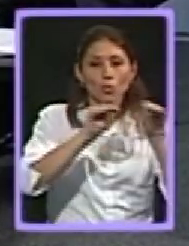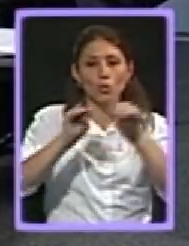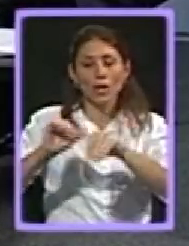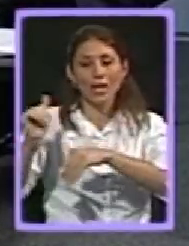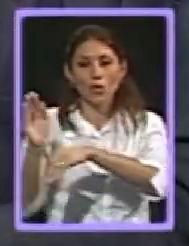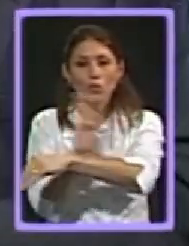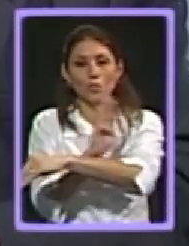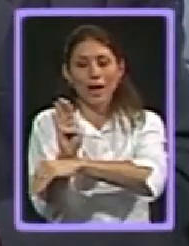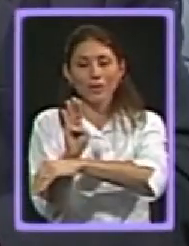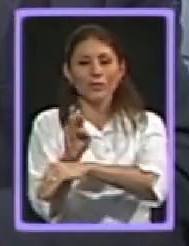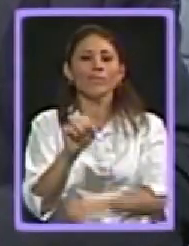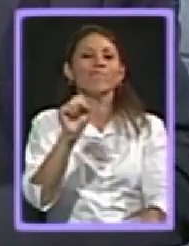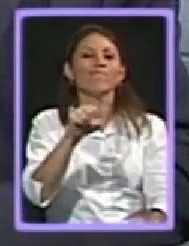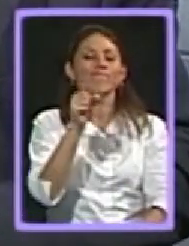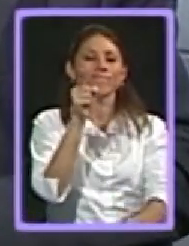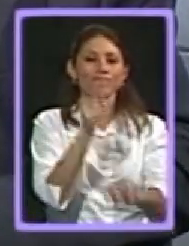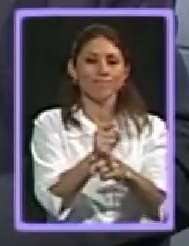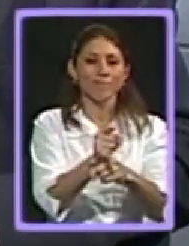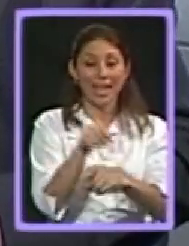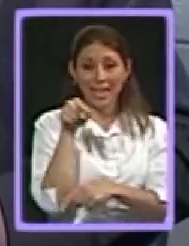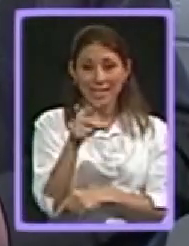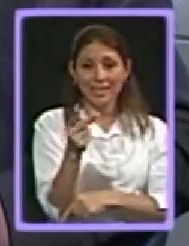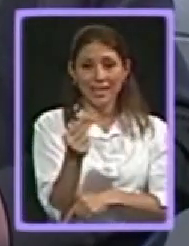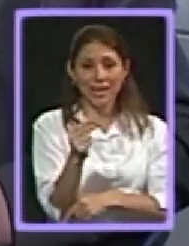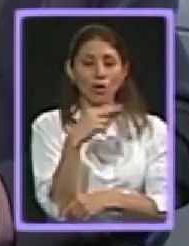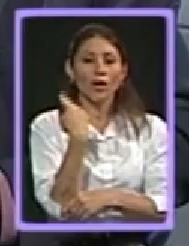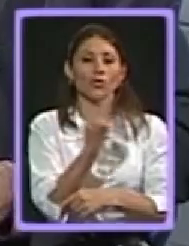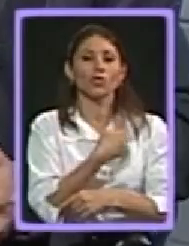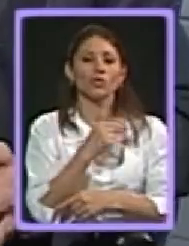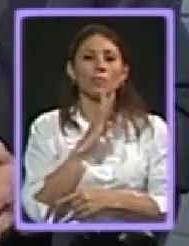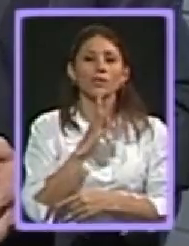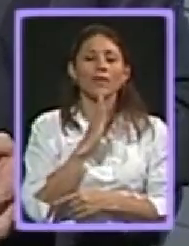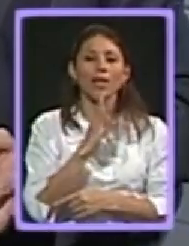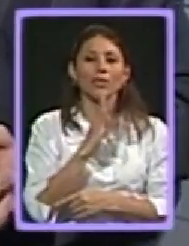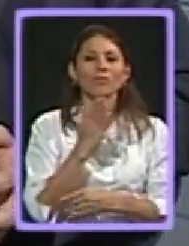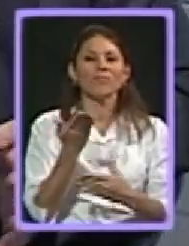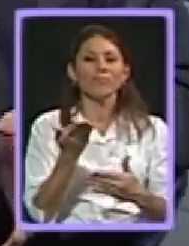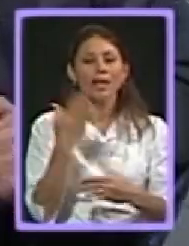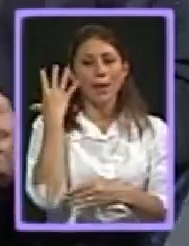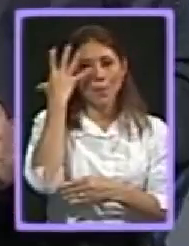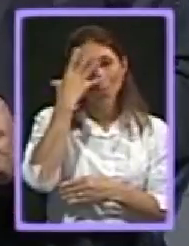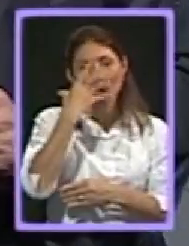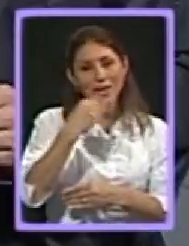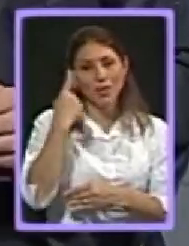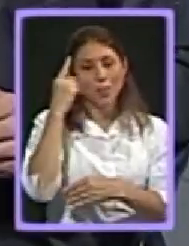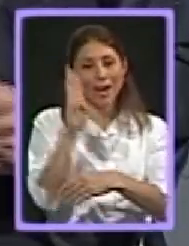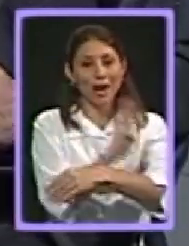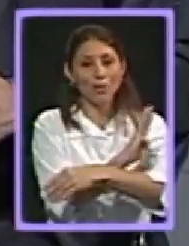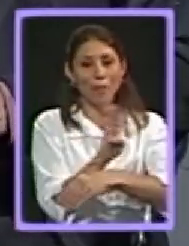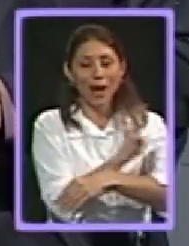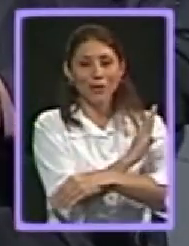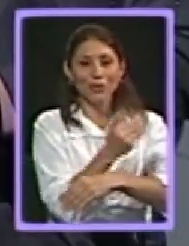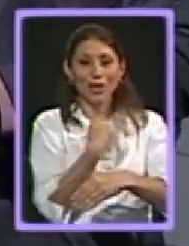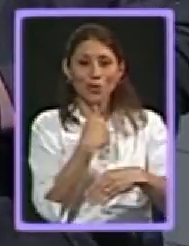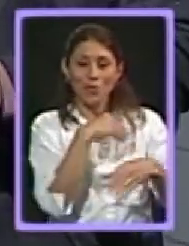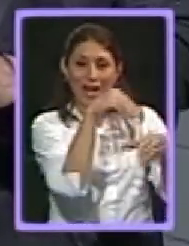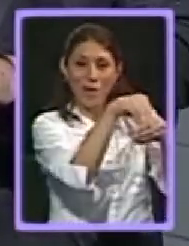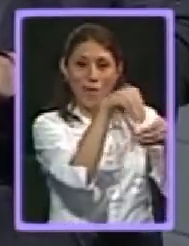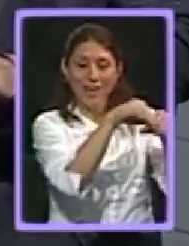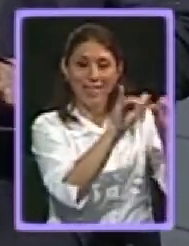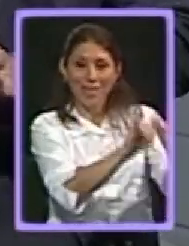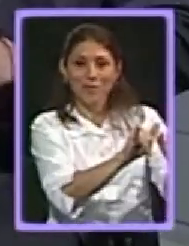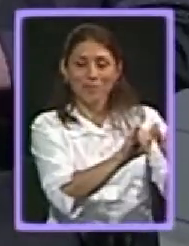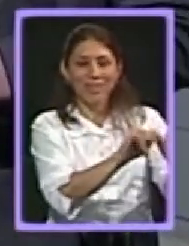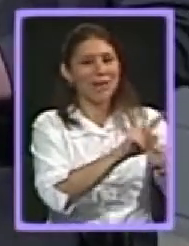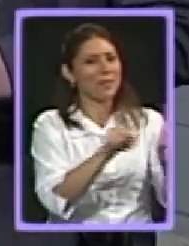Juan. Viera que ese dinero que estamos hablando, y sería muy bonito para los bancos y que lo tuvieran depositados, pero mentira que lo van a tener ahí. Igual